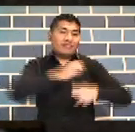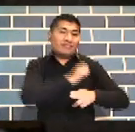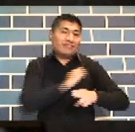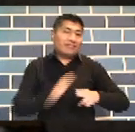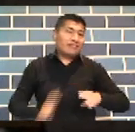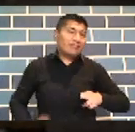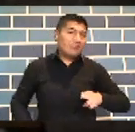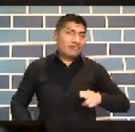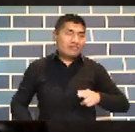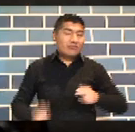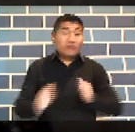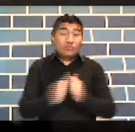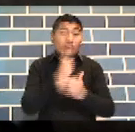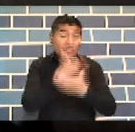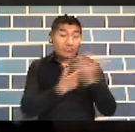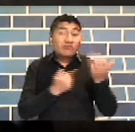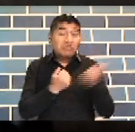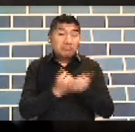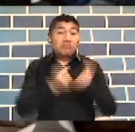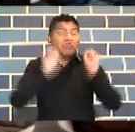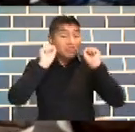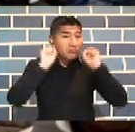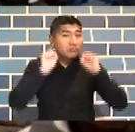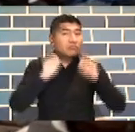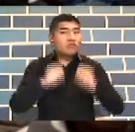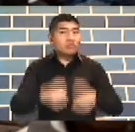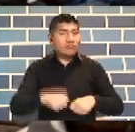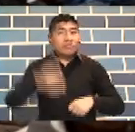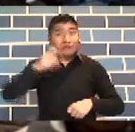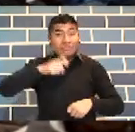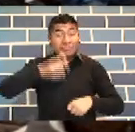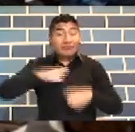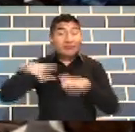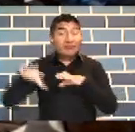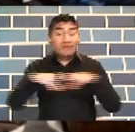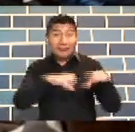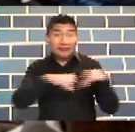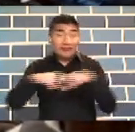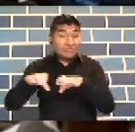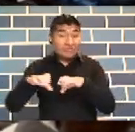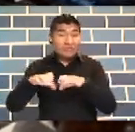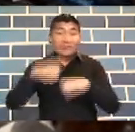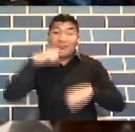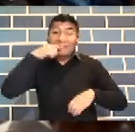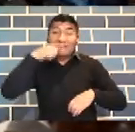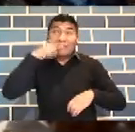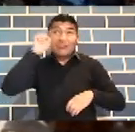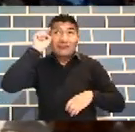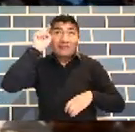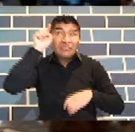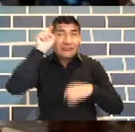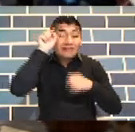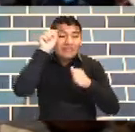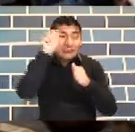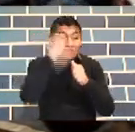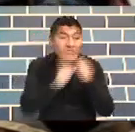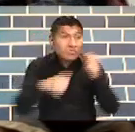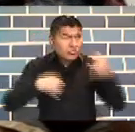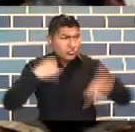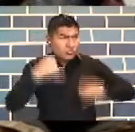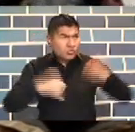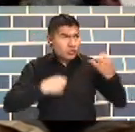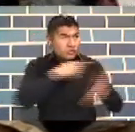confianza. Podemos atrevernos, y debemos hacerlo, a decirle a cada joven que